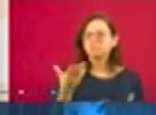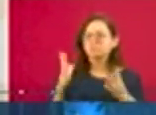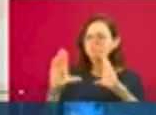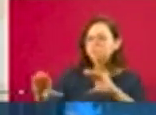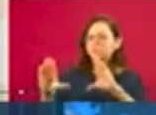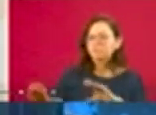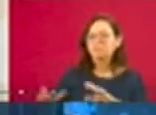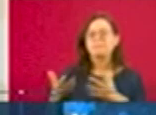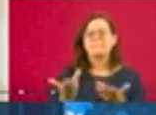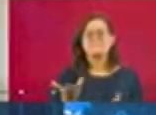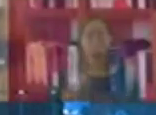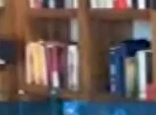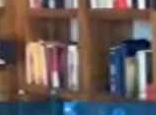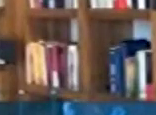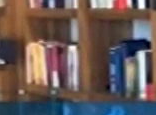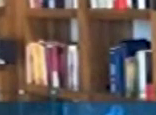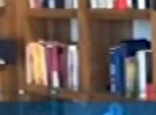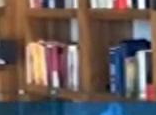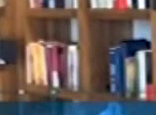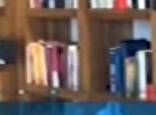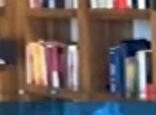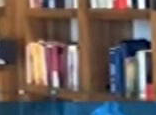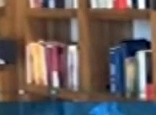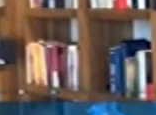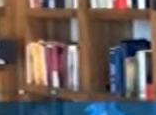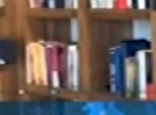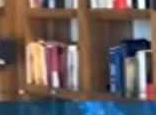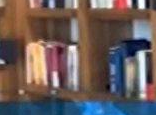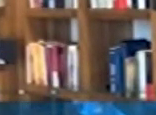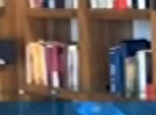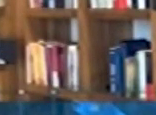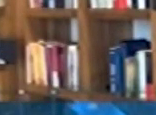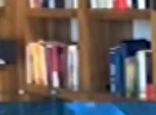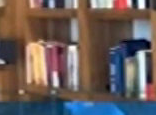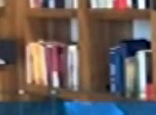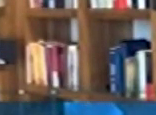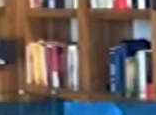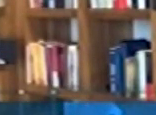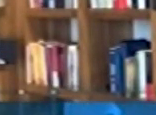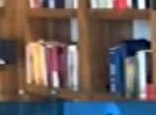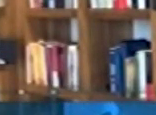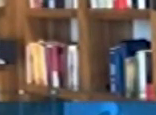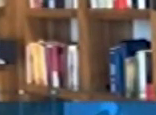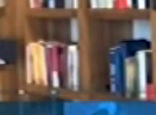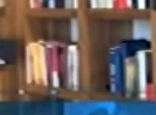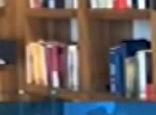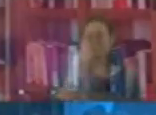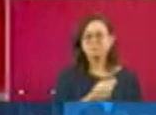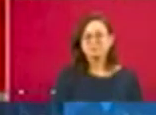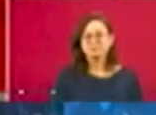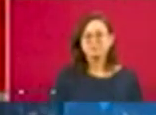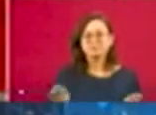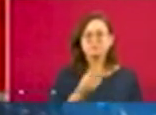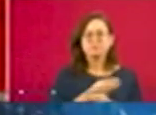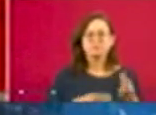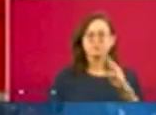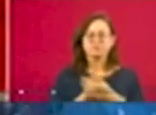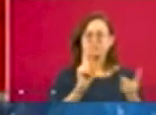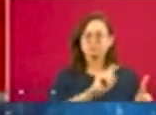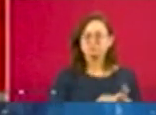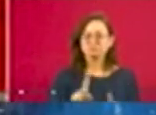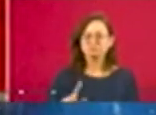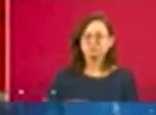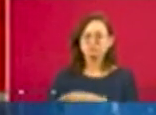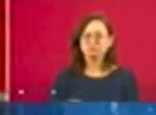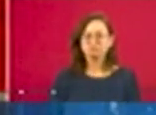producir? Eran miles de horas. Pues mira, estamos produciendo como en serie, ¿no? O sea, como en